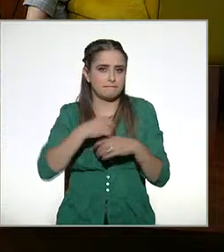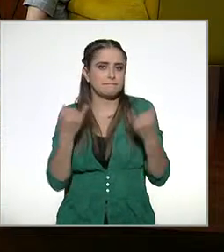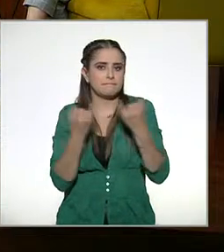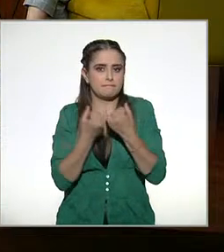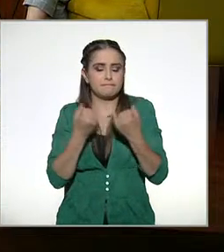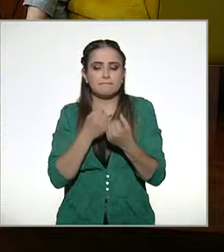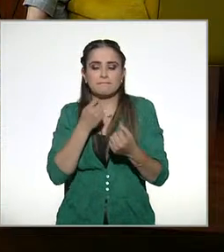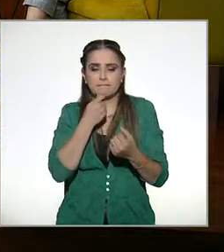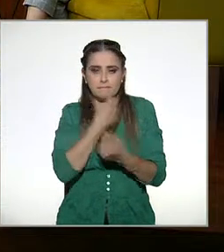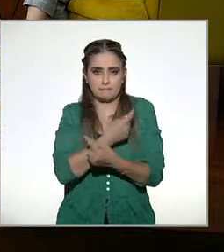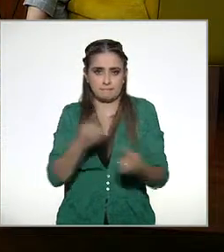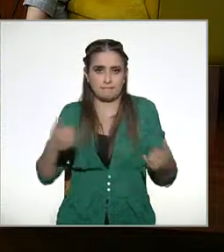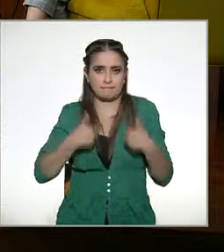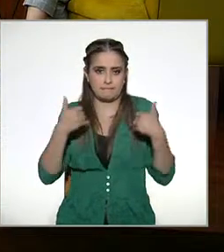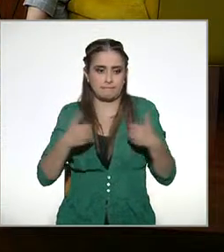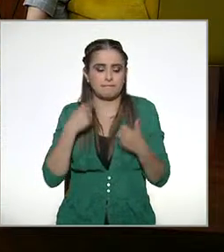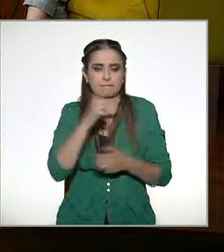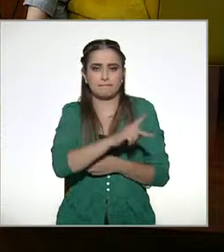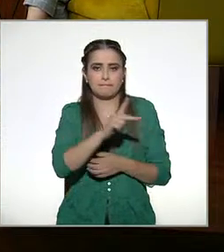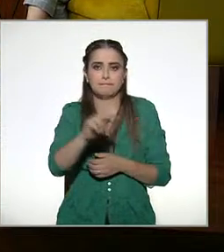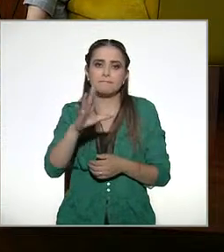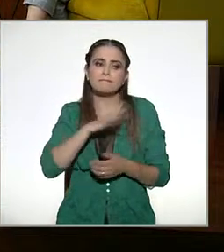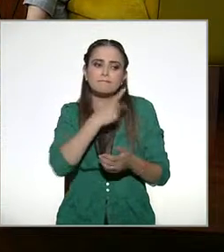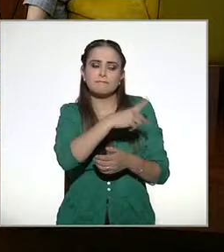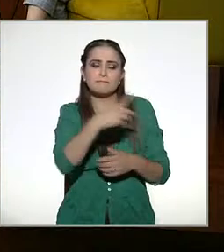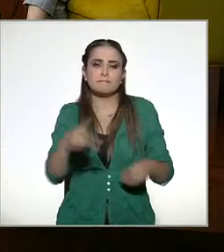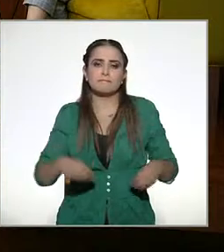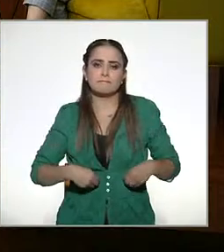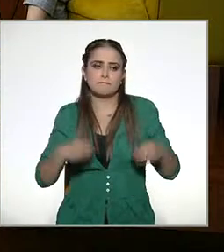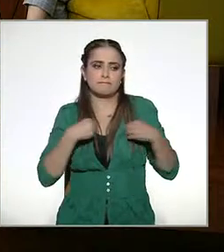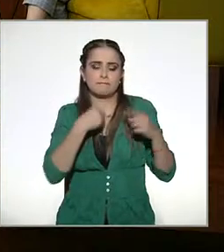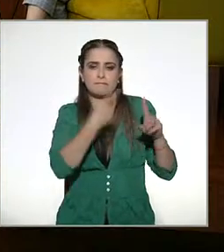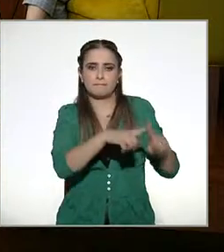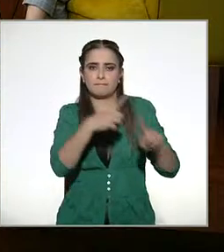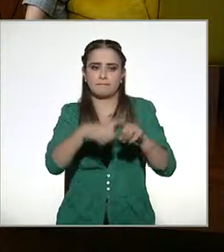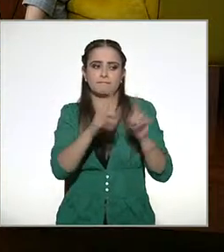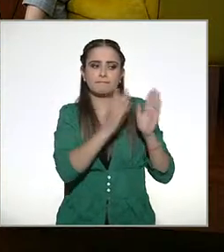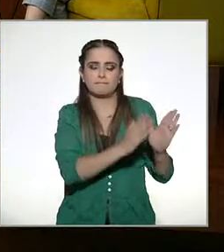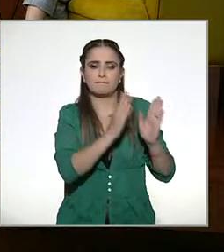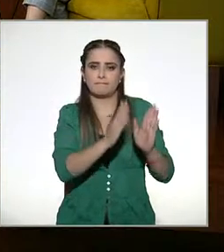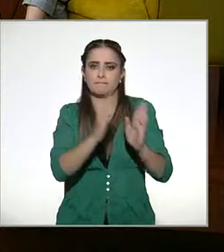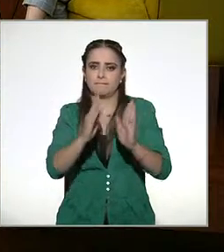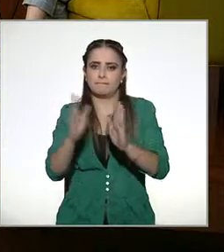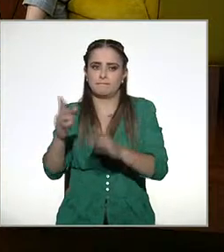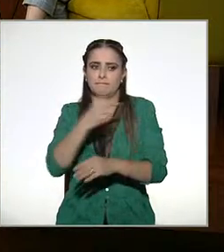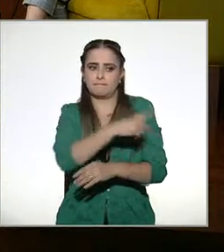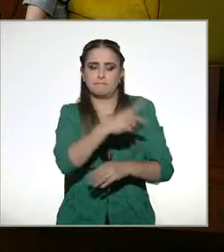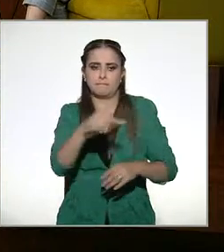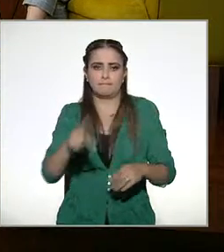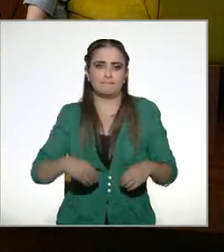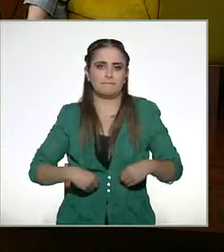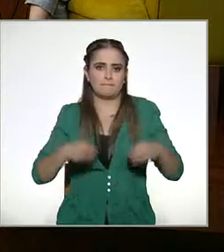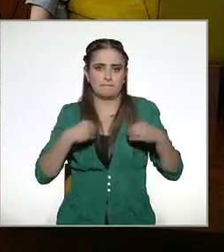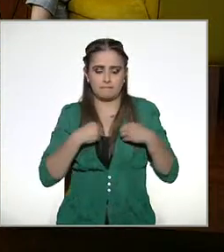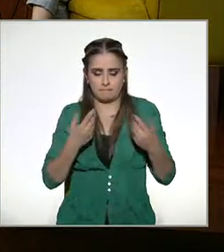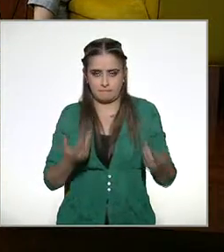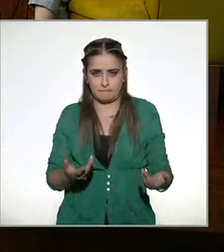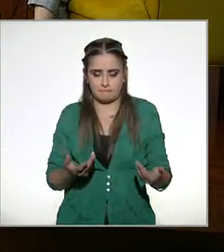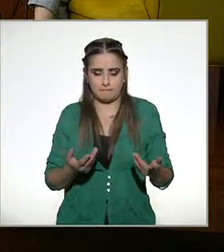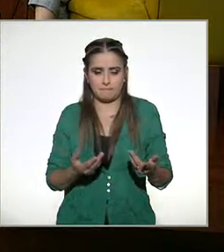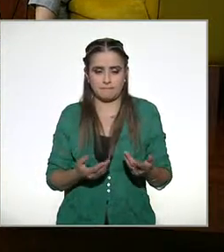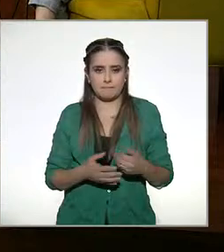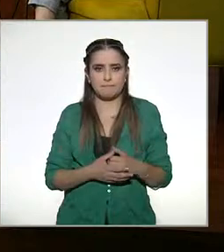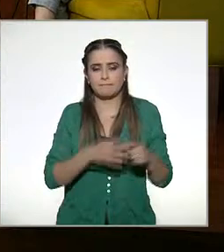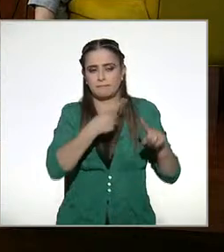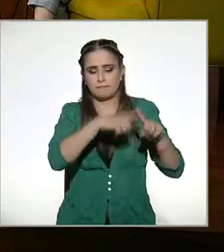los chicos cada uno va pasando por unas etapas pues diferentes bueno no es que pasen por una etapa es también una forma de relacionarse también de acuerdo